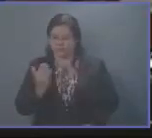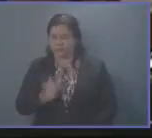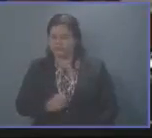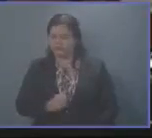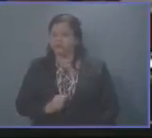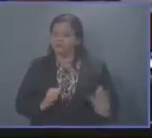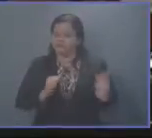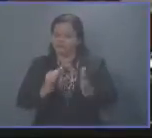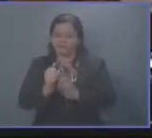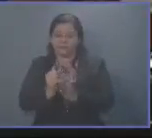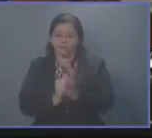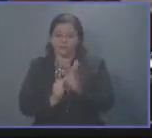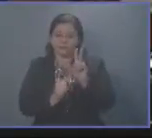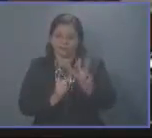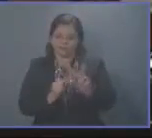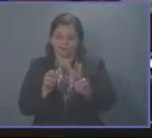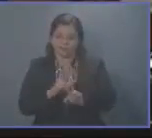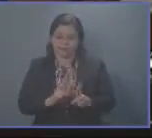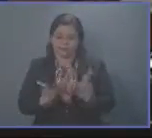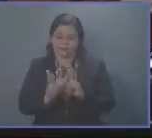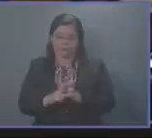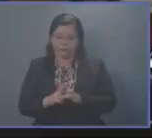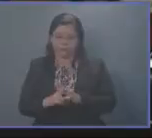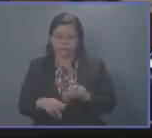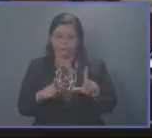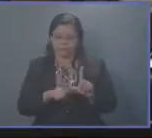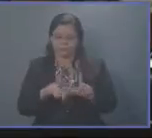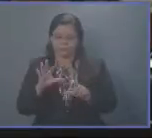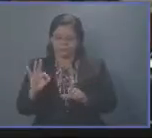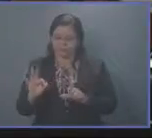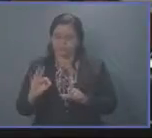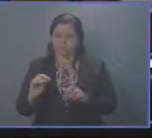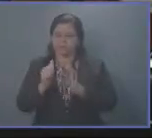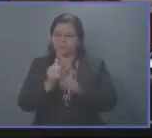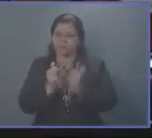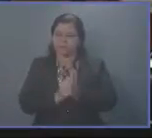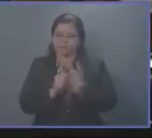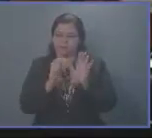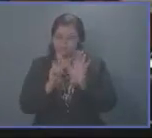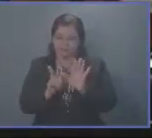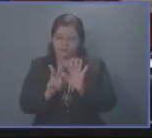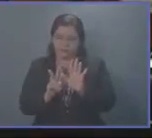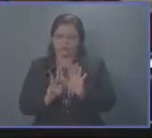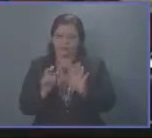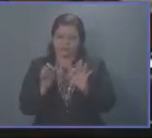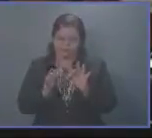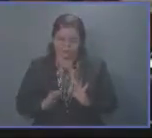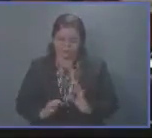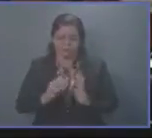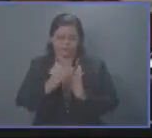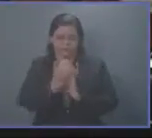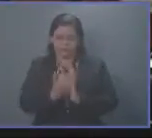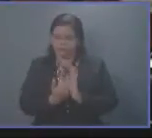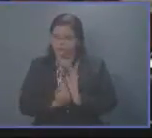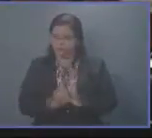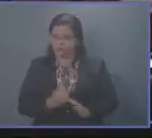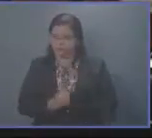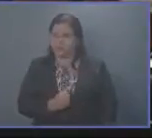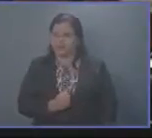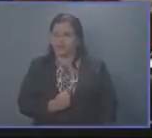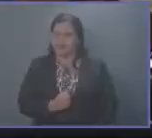Artículo 2. Refórmese el literal F del artículo 7 de la siguiente manera. Literal